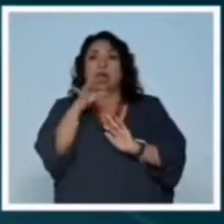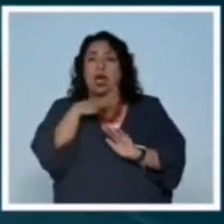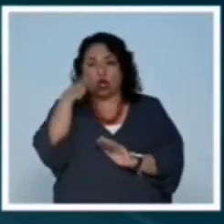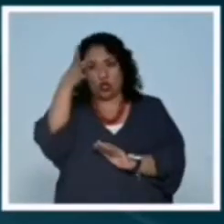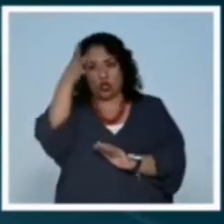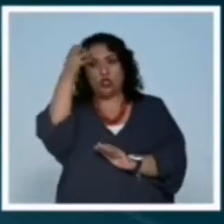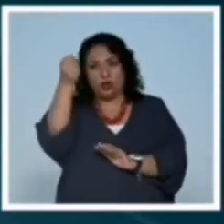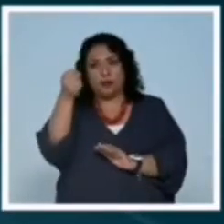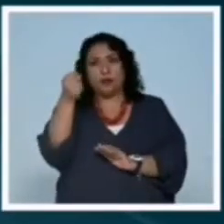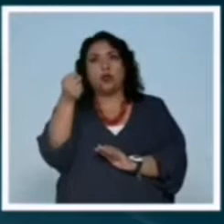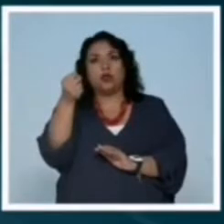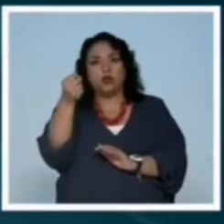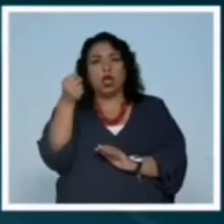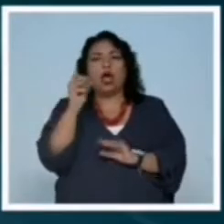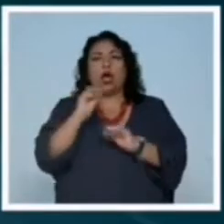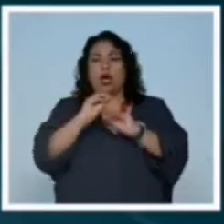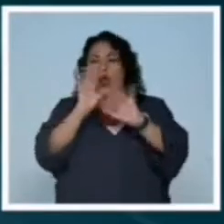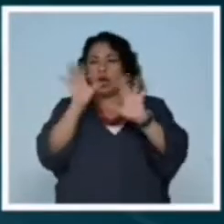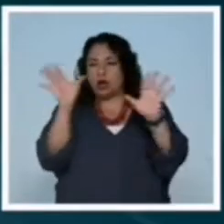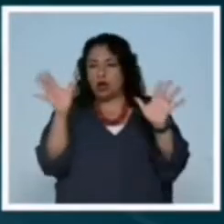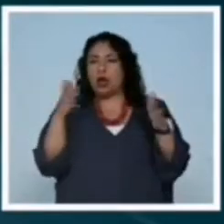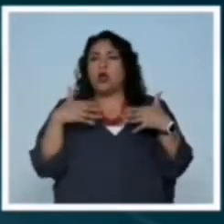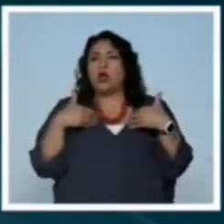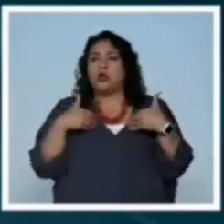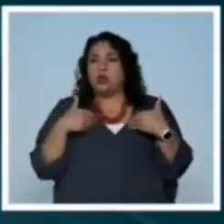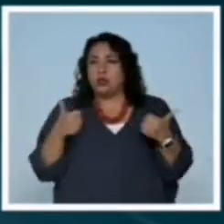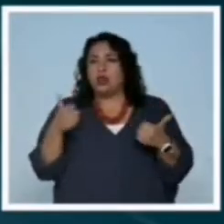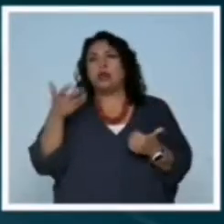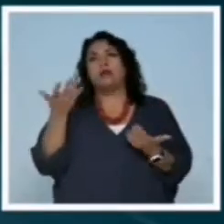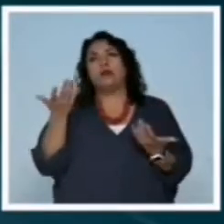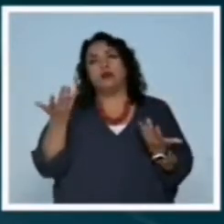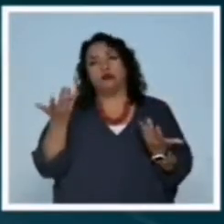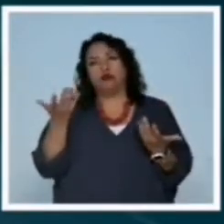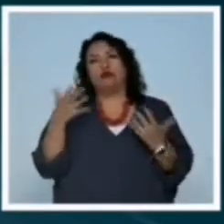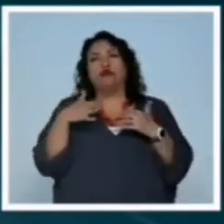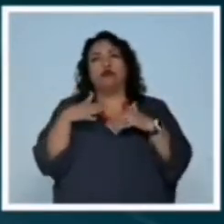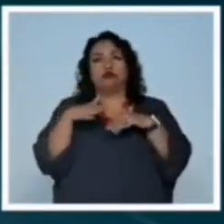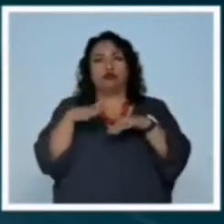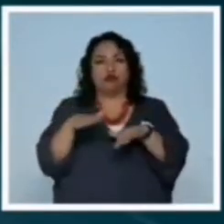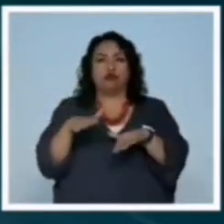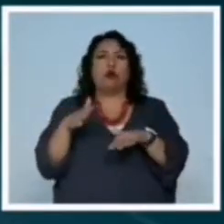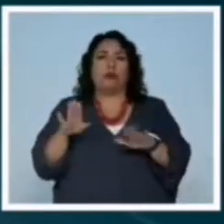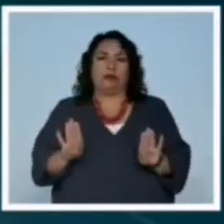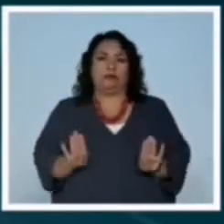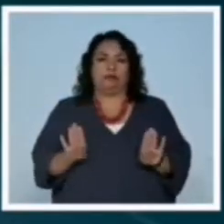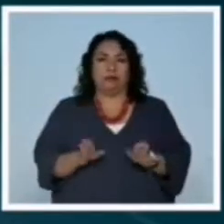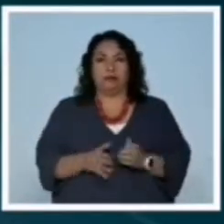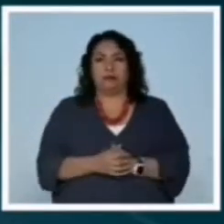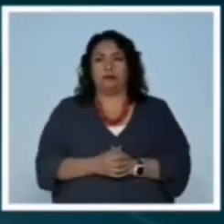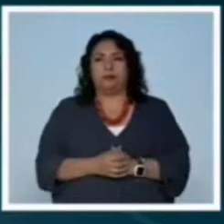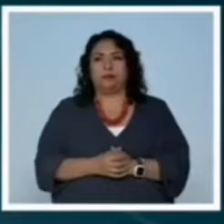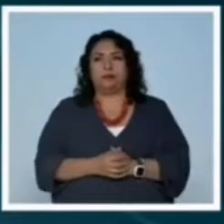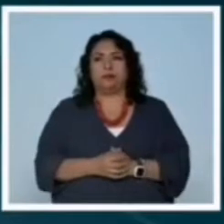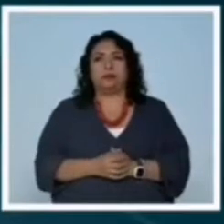definiciones ahí que nos van a dejar un poquito más claros algunos de los conceptos en torno a este comportamiento